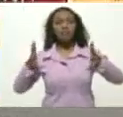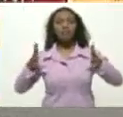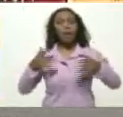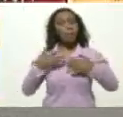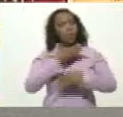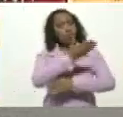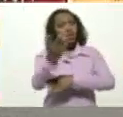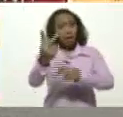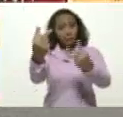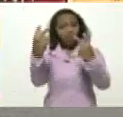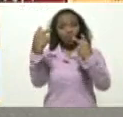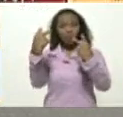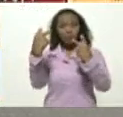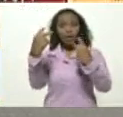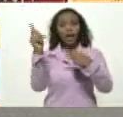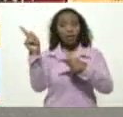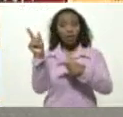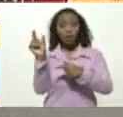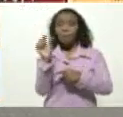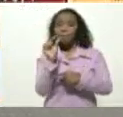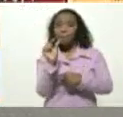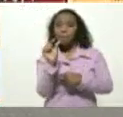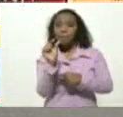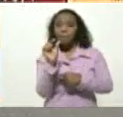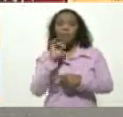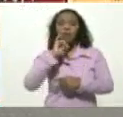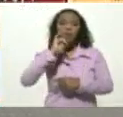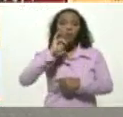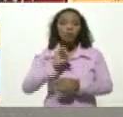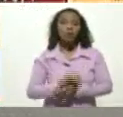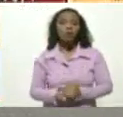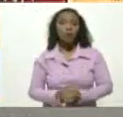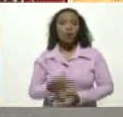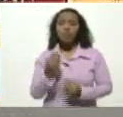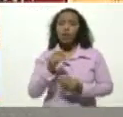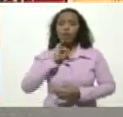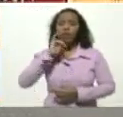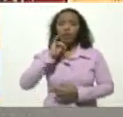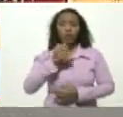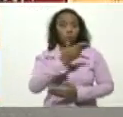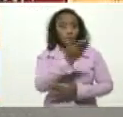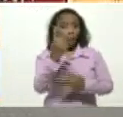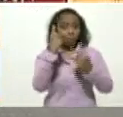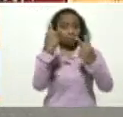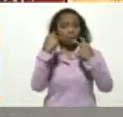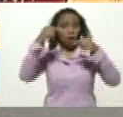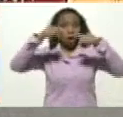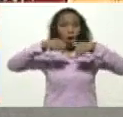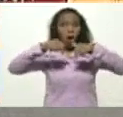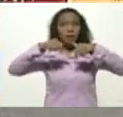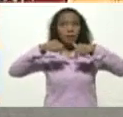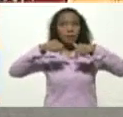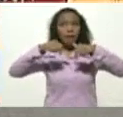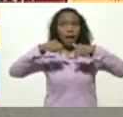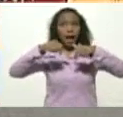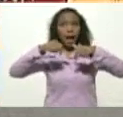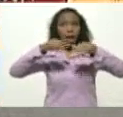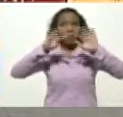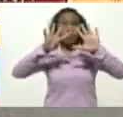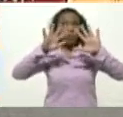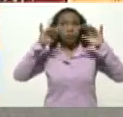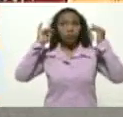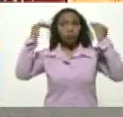ustedes lo vean, pues, son pequeños datos, muy importantes. Bueno, fíjense que hoy, el noveno